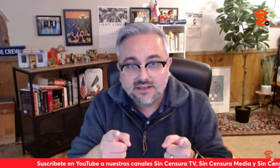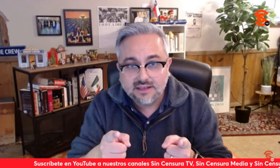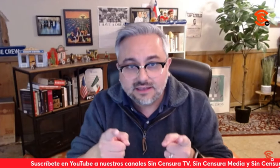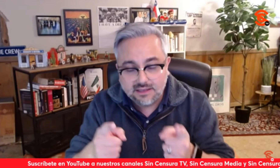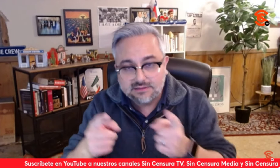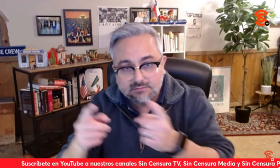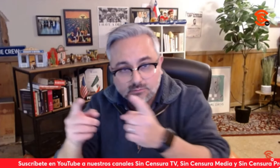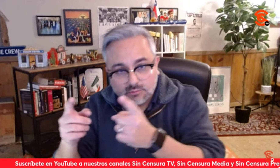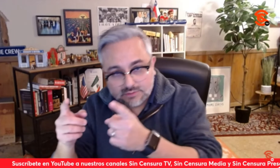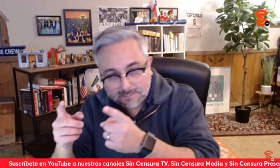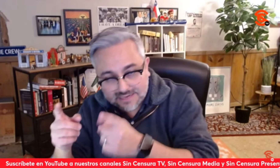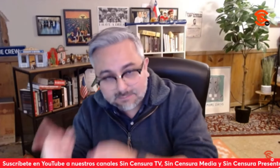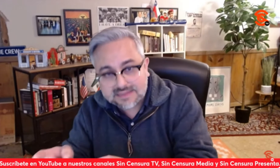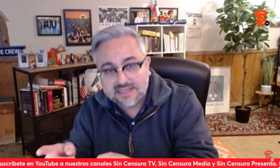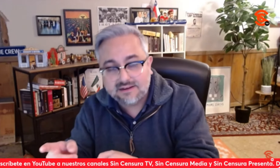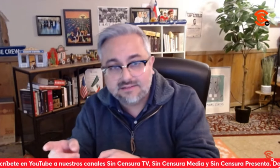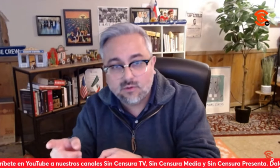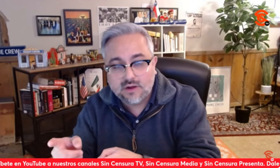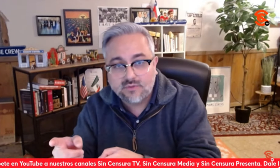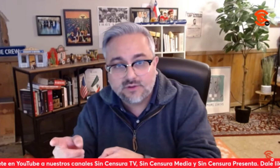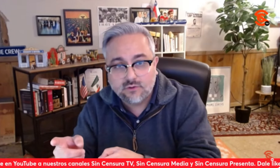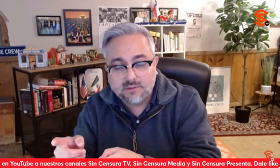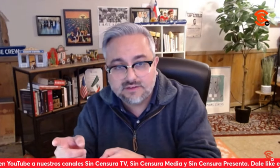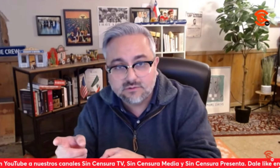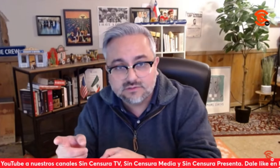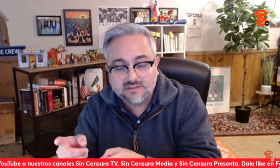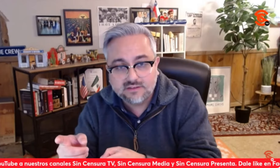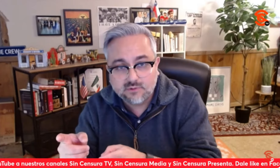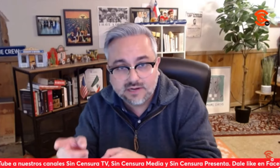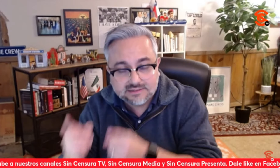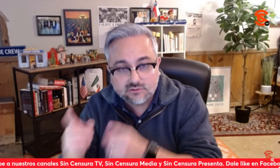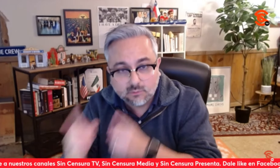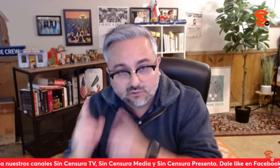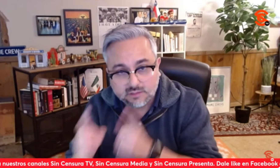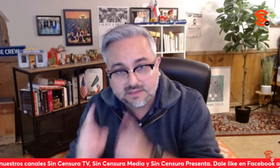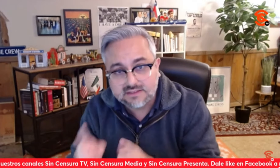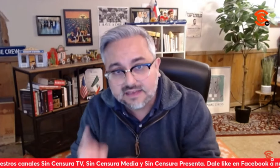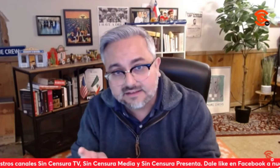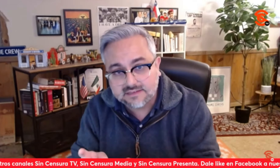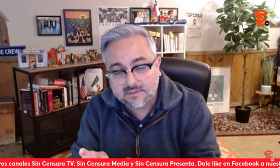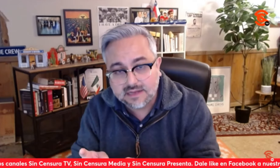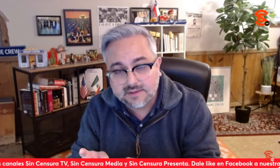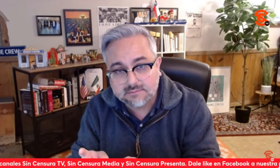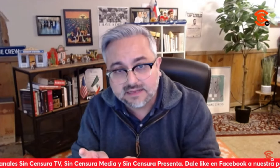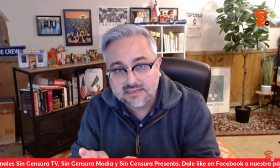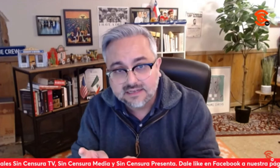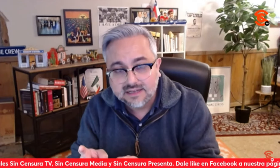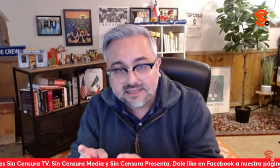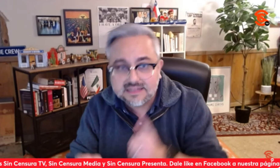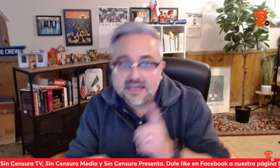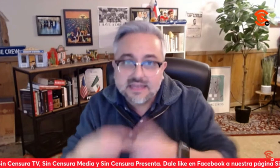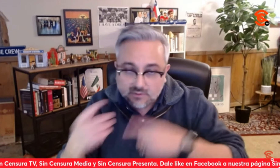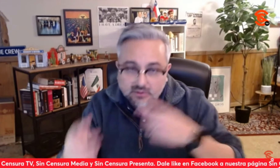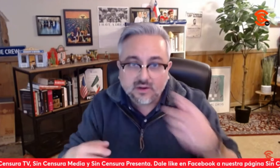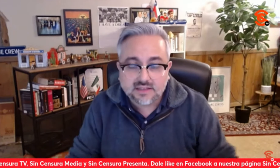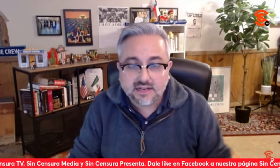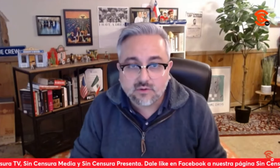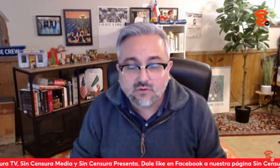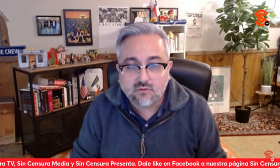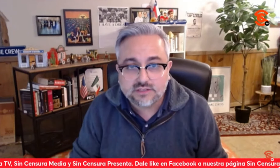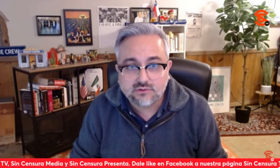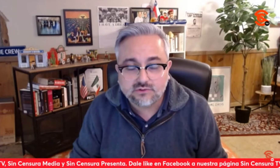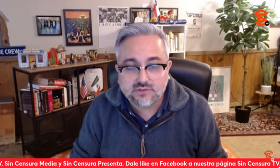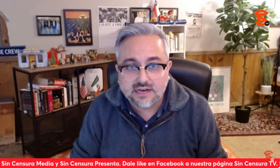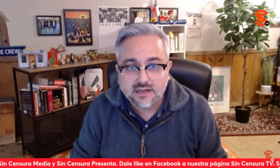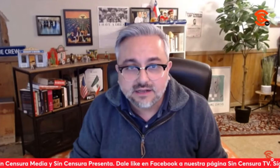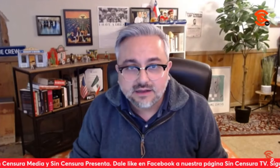elección, también en meter de alguna otra forma circunstancias violentas, como nos advertía ayer Sabina Berman, y de ahí, bueno, generar